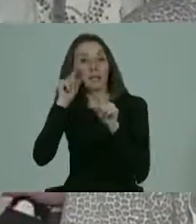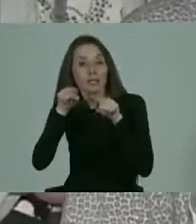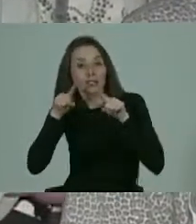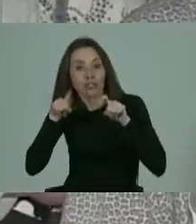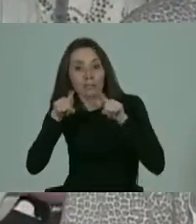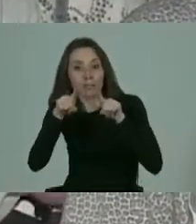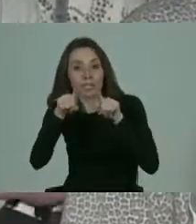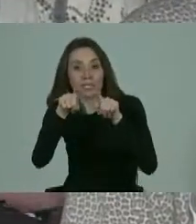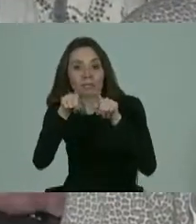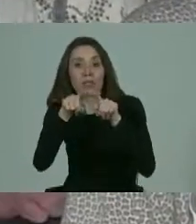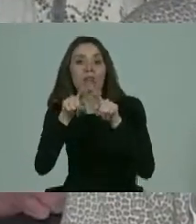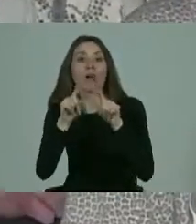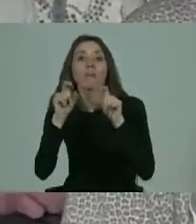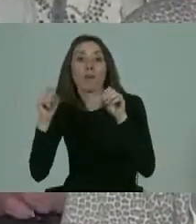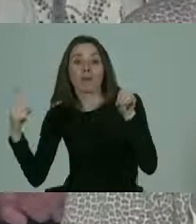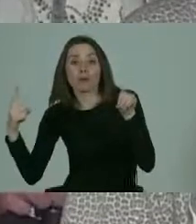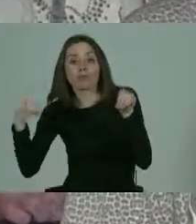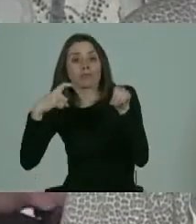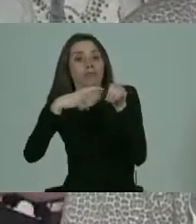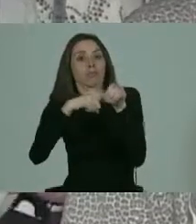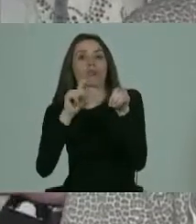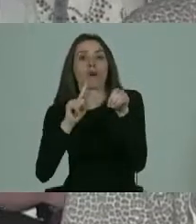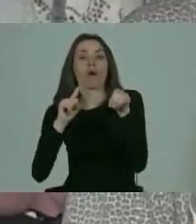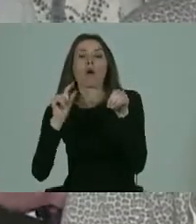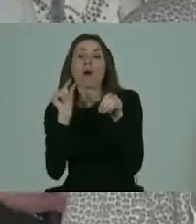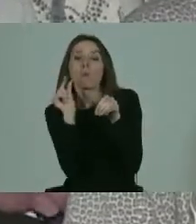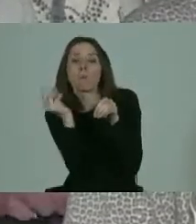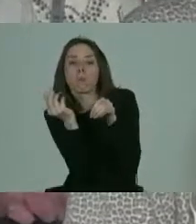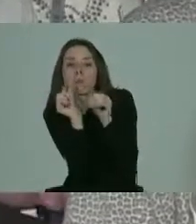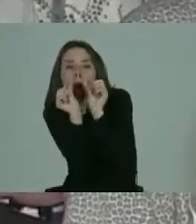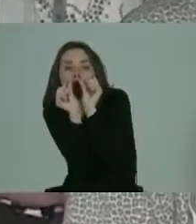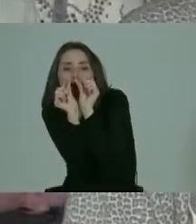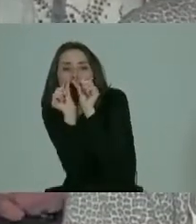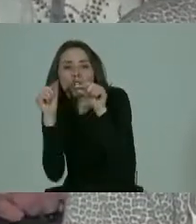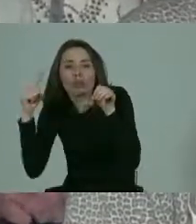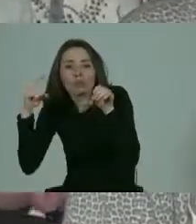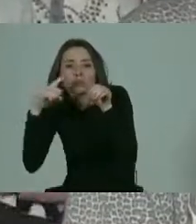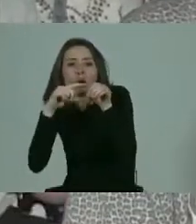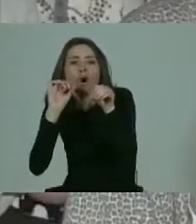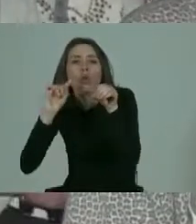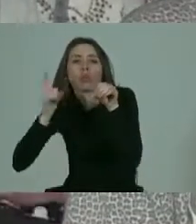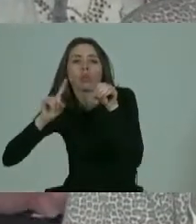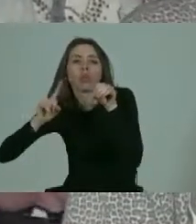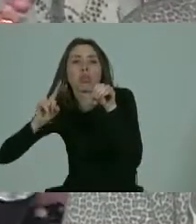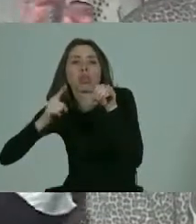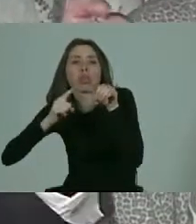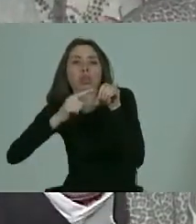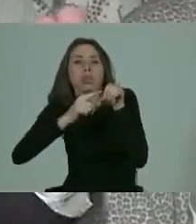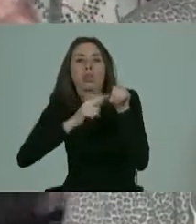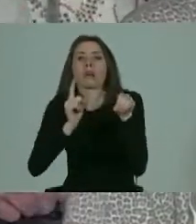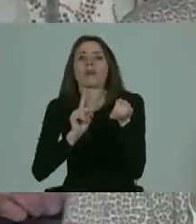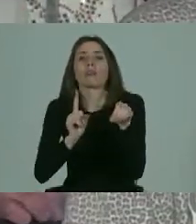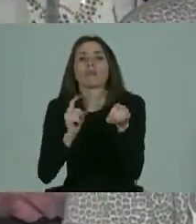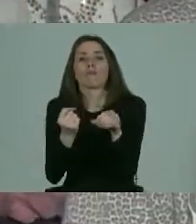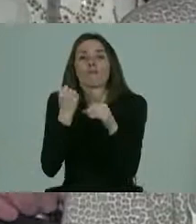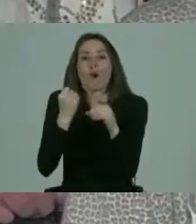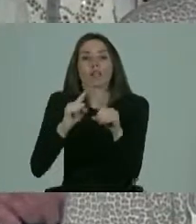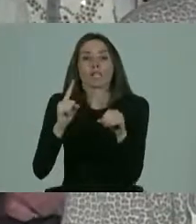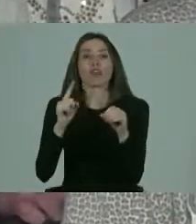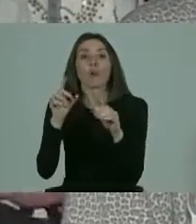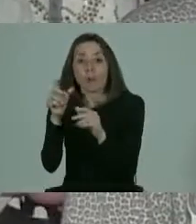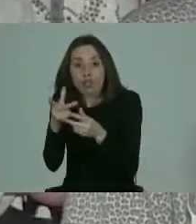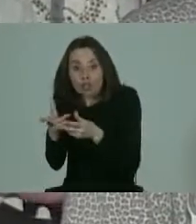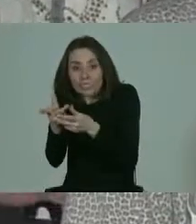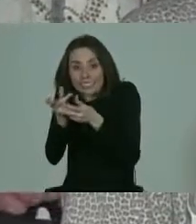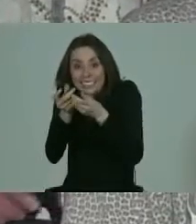no tiene capacidad fecundante o son muy pocos o son de muy mala calidad y entonces pero uno los puede congelar